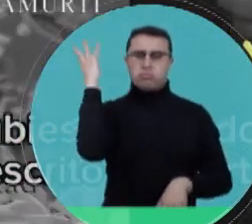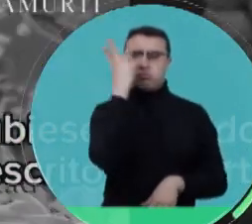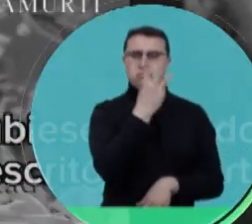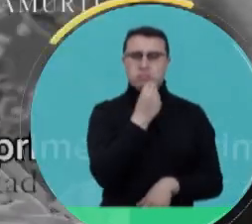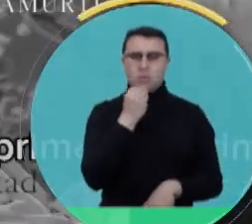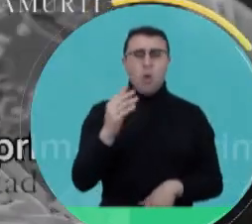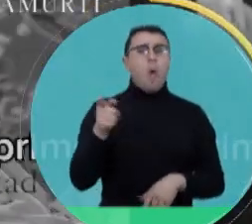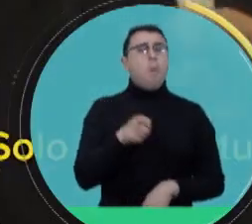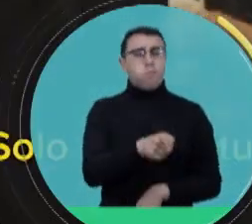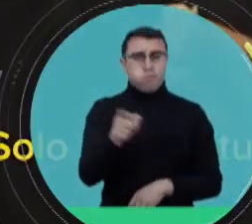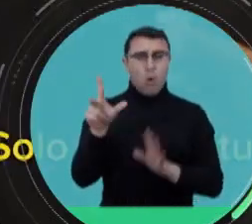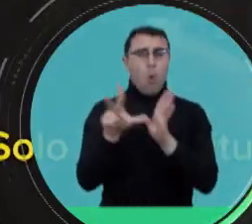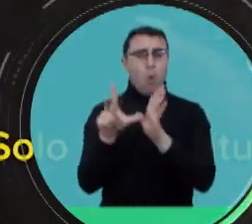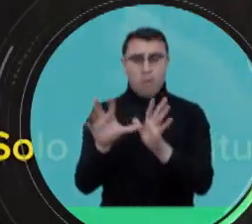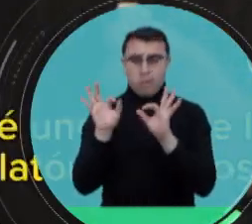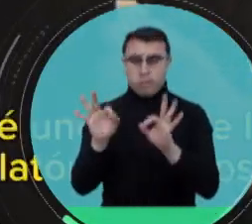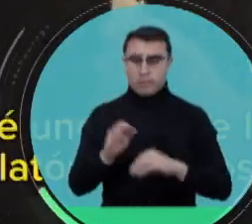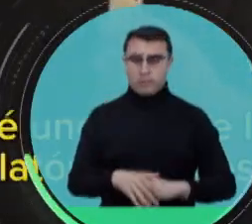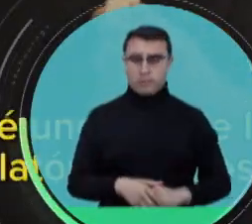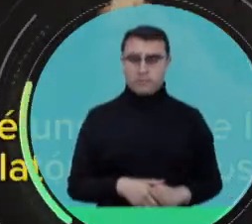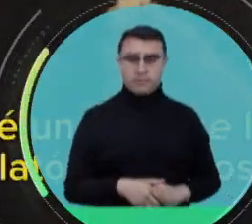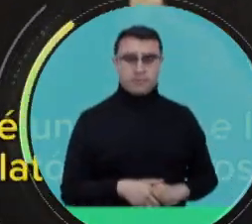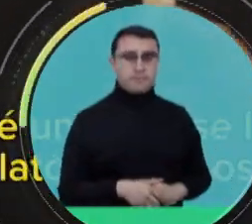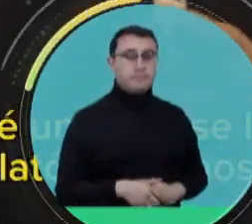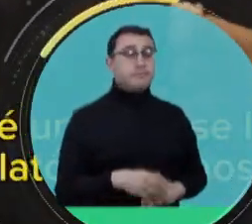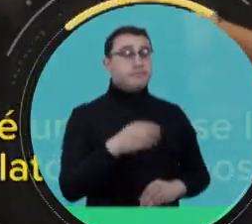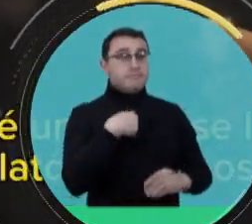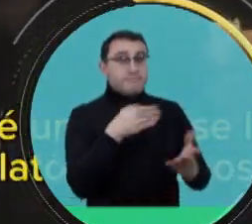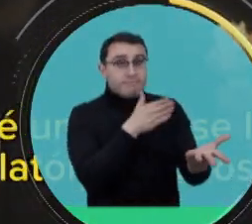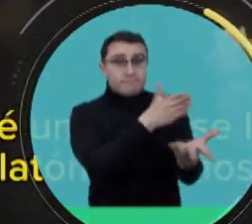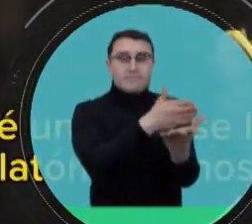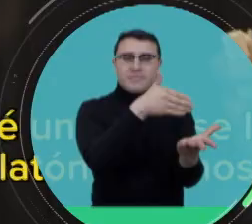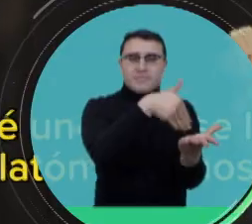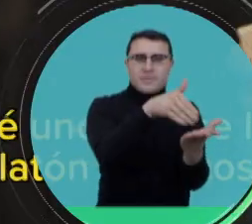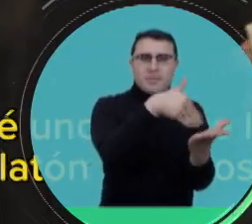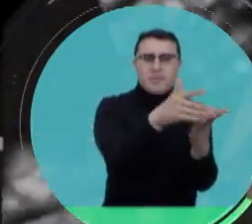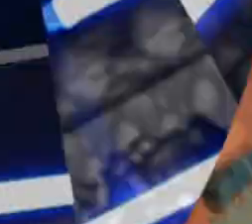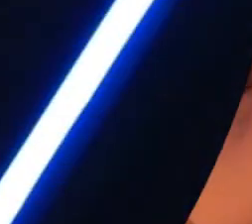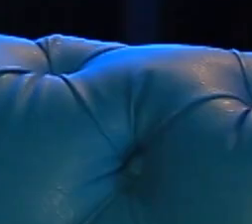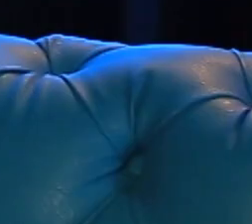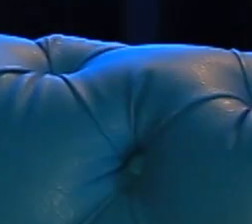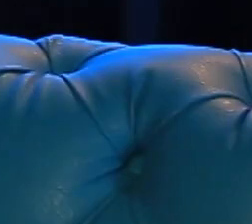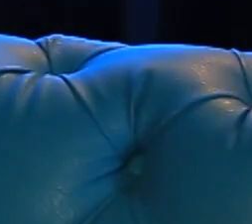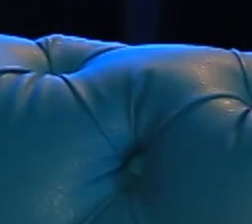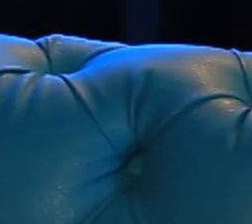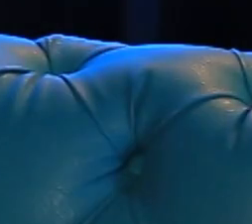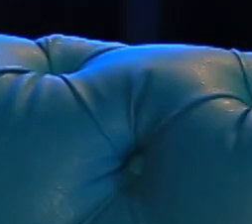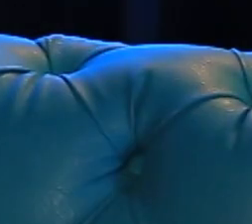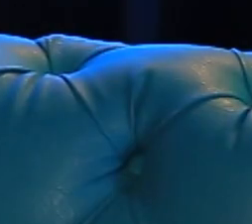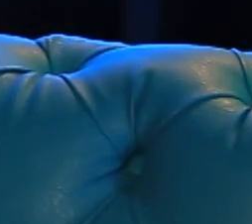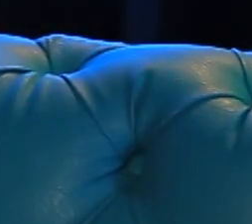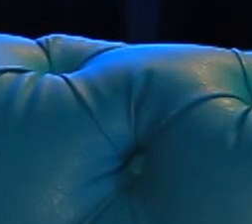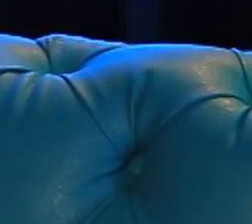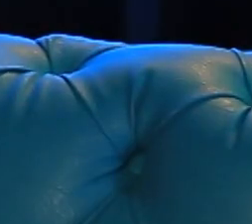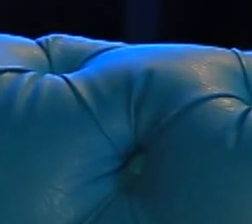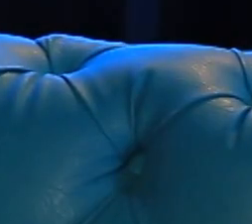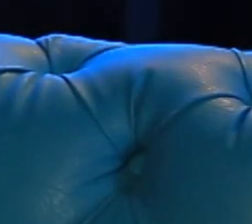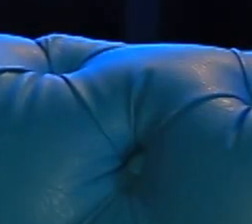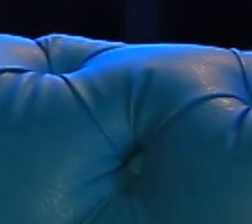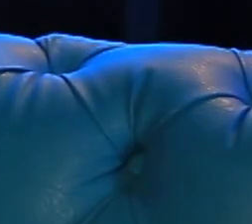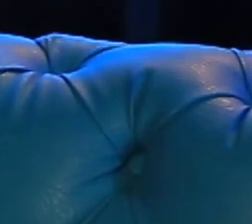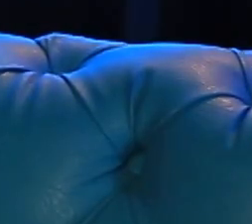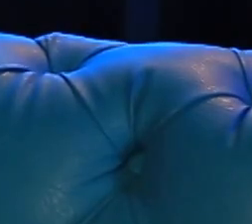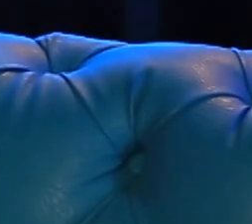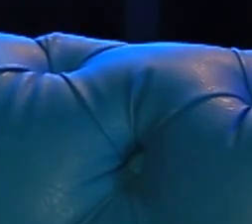hotelería solo por el título compr uno que se llamaba más Platón y menos prosac y para hablar de las plataformas